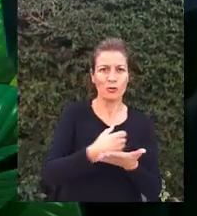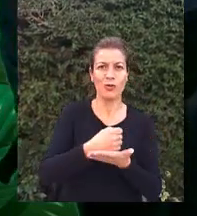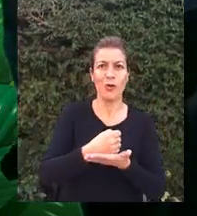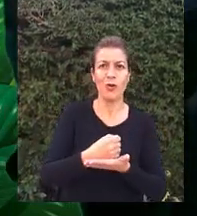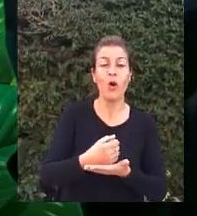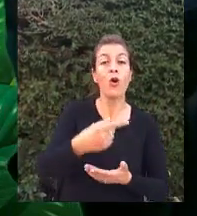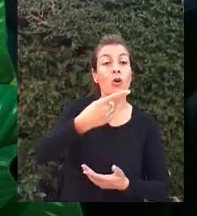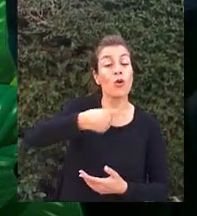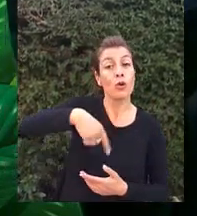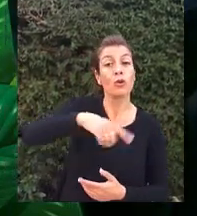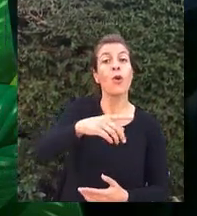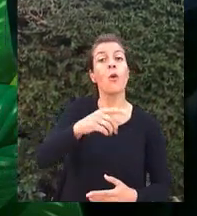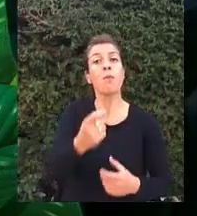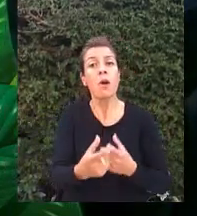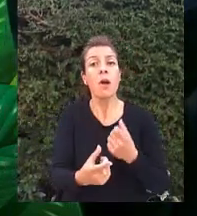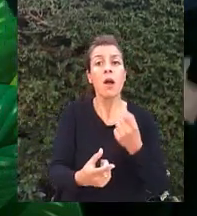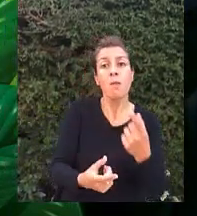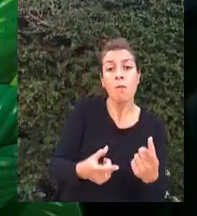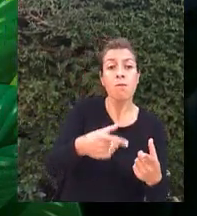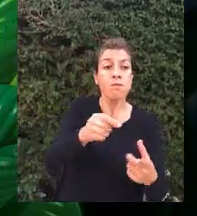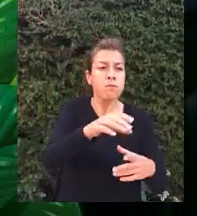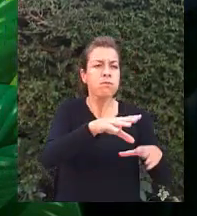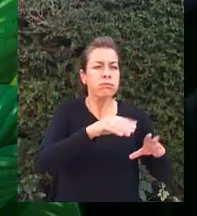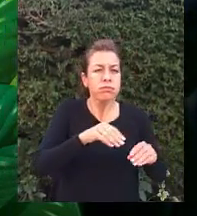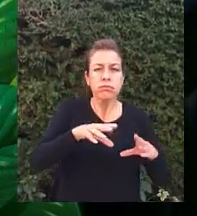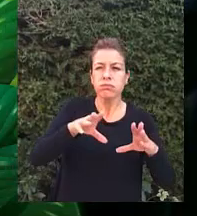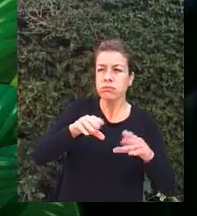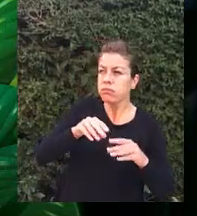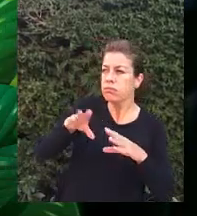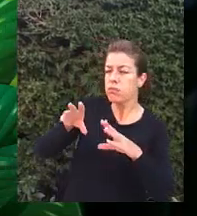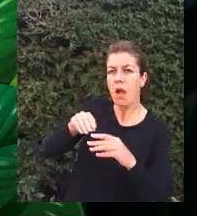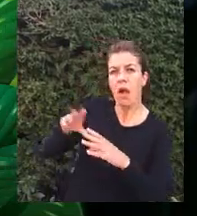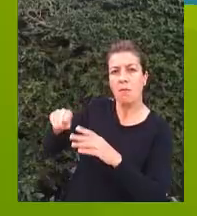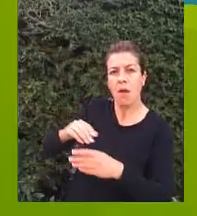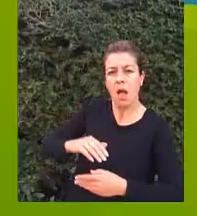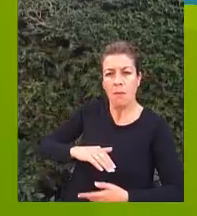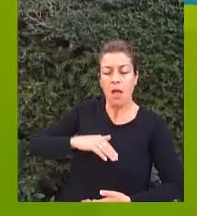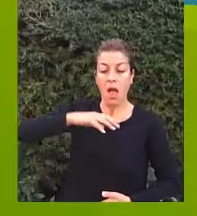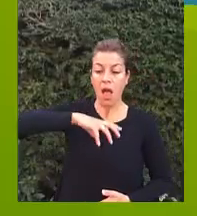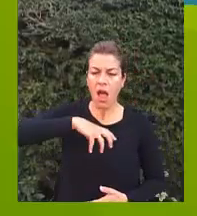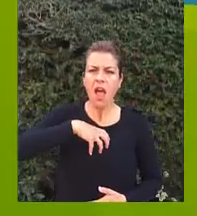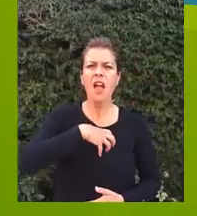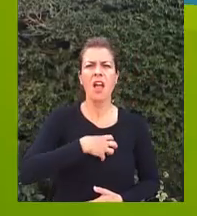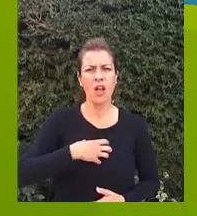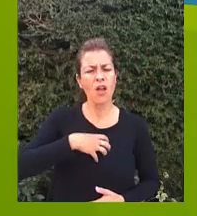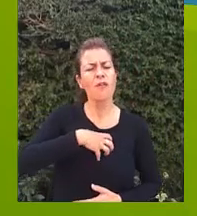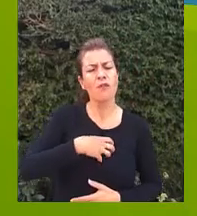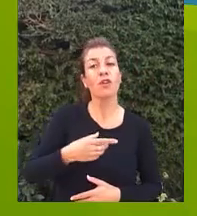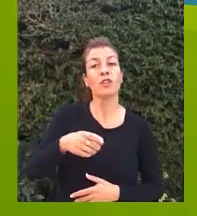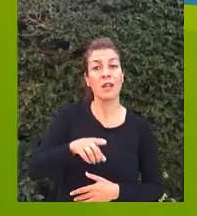todas. Nos vamos llenando de todo lo que nos enriquece, del esfuerzo.